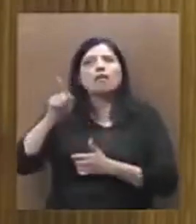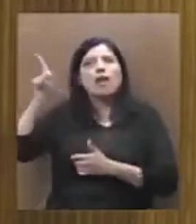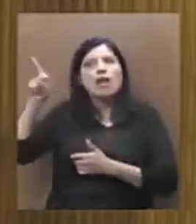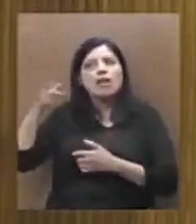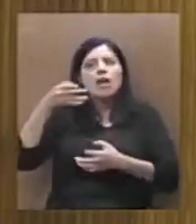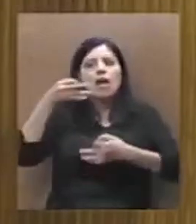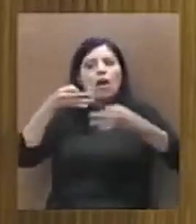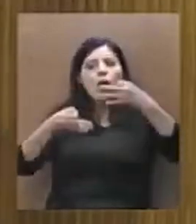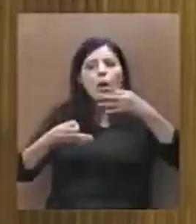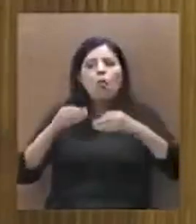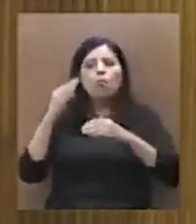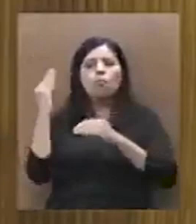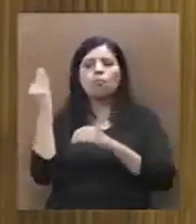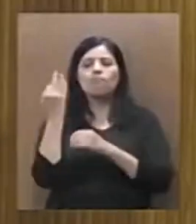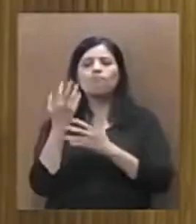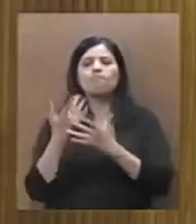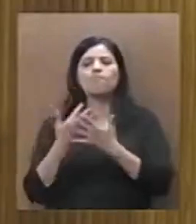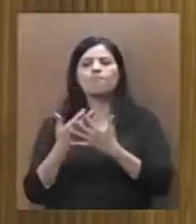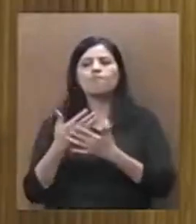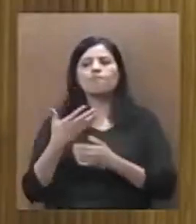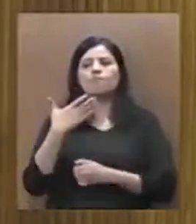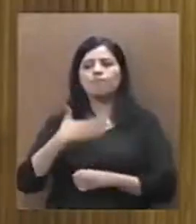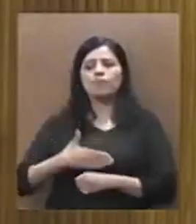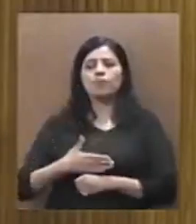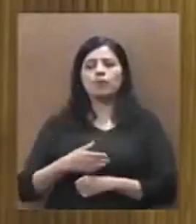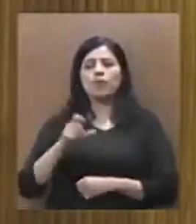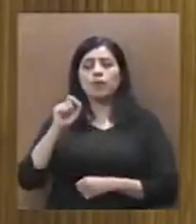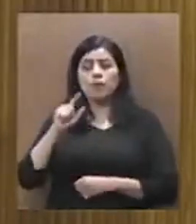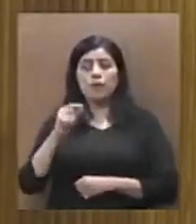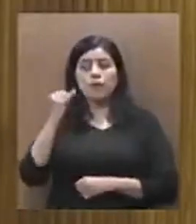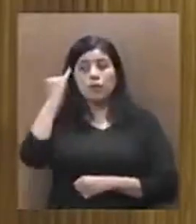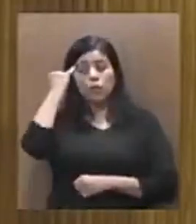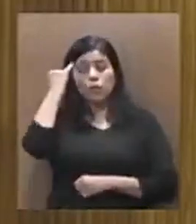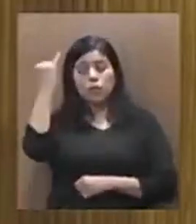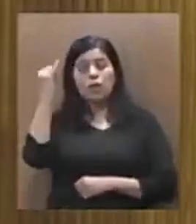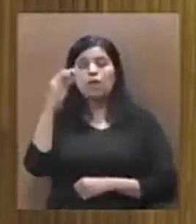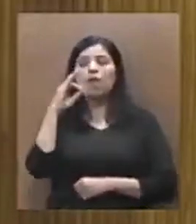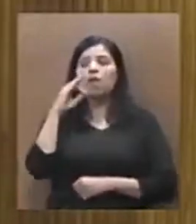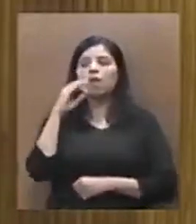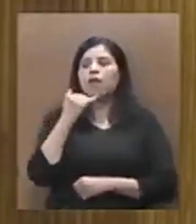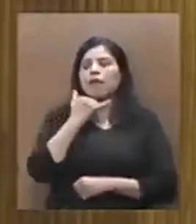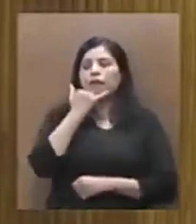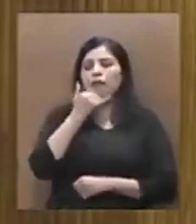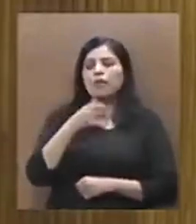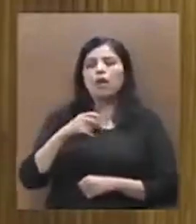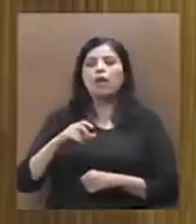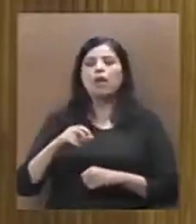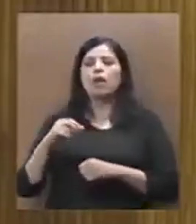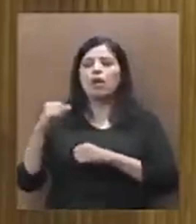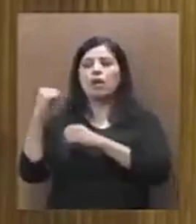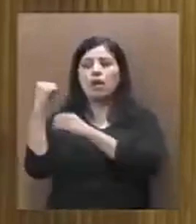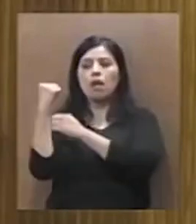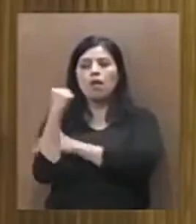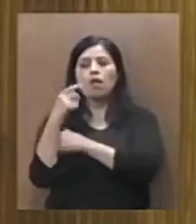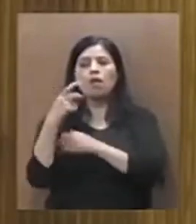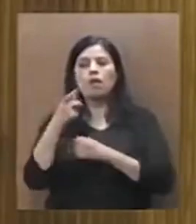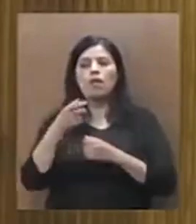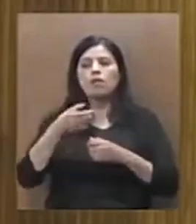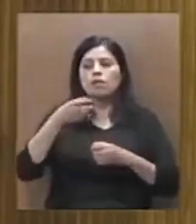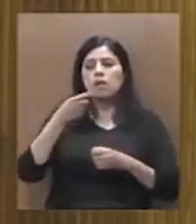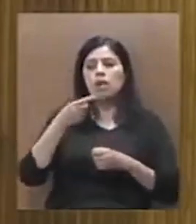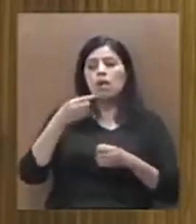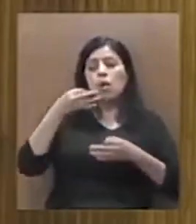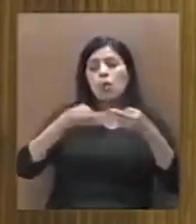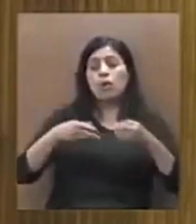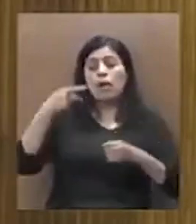corte de justicia un mito también tiene que ver en las facultades de esta controversia aquí en este